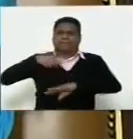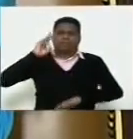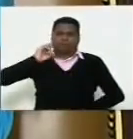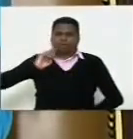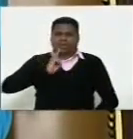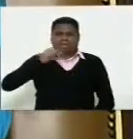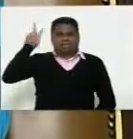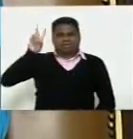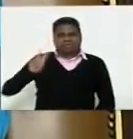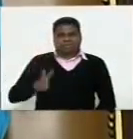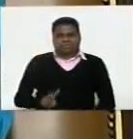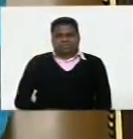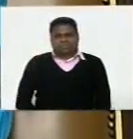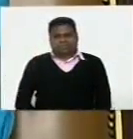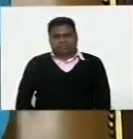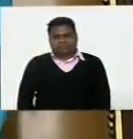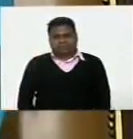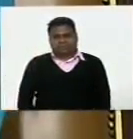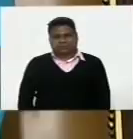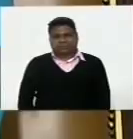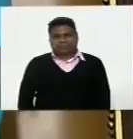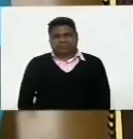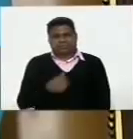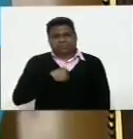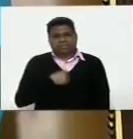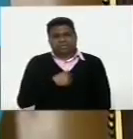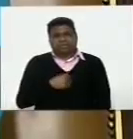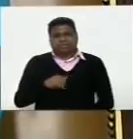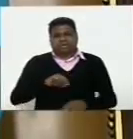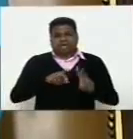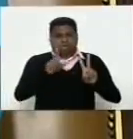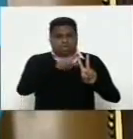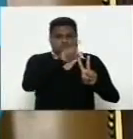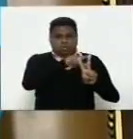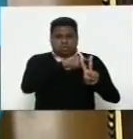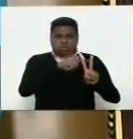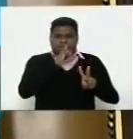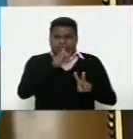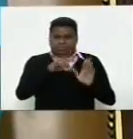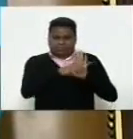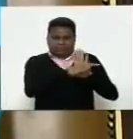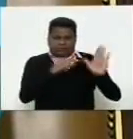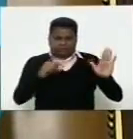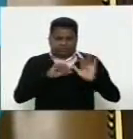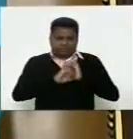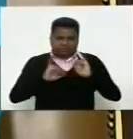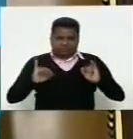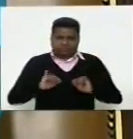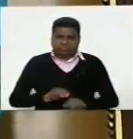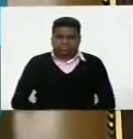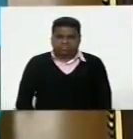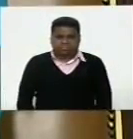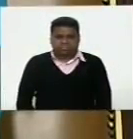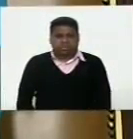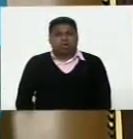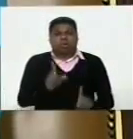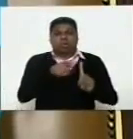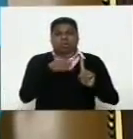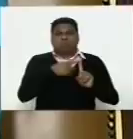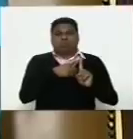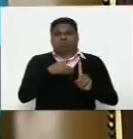de Venezuela. Yo quiero cerrar solamente con dos frases que me conseguí por aquí, ¿no? Una es de Eduardo Galeano, que